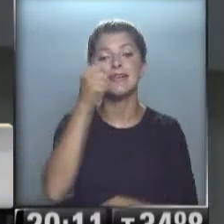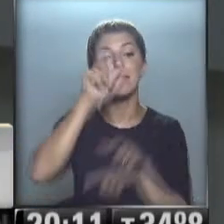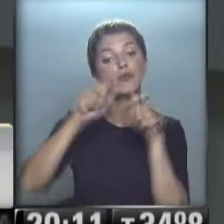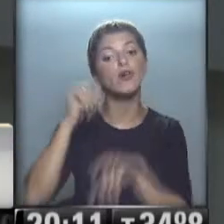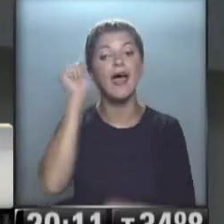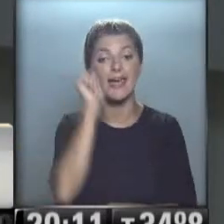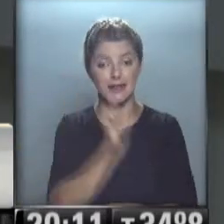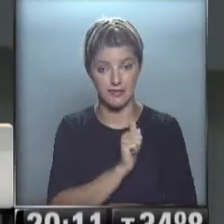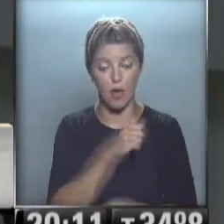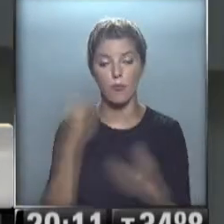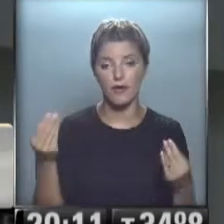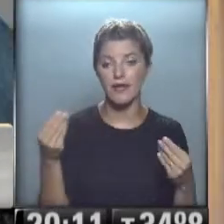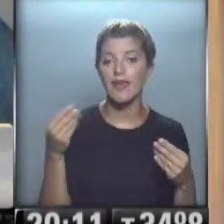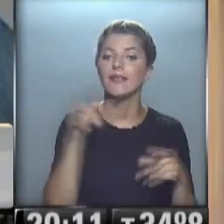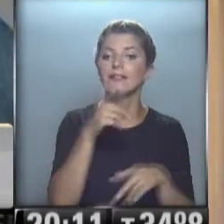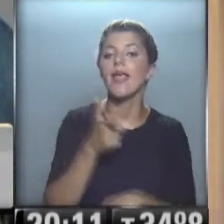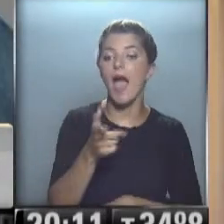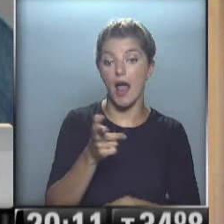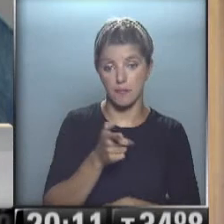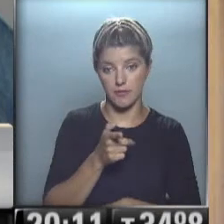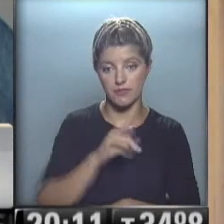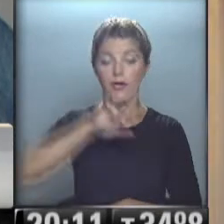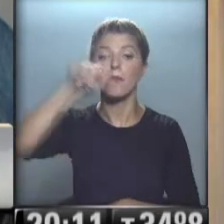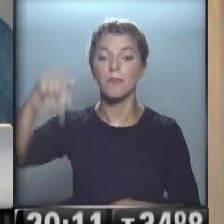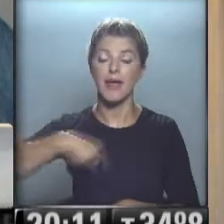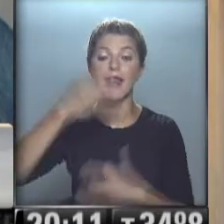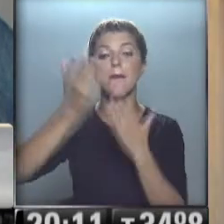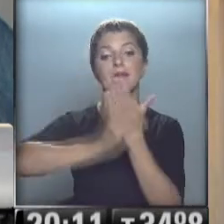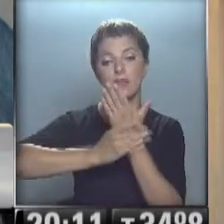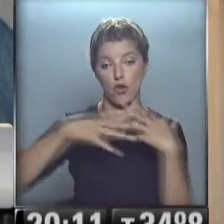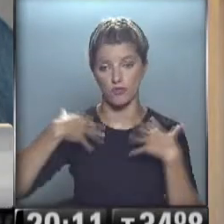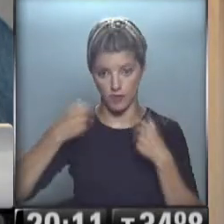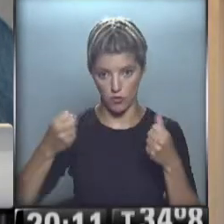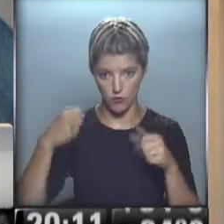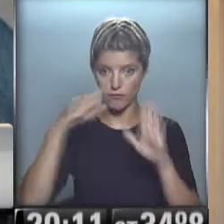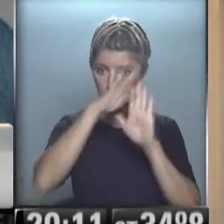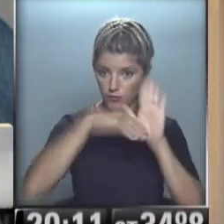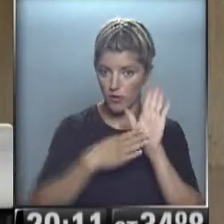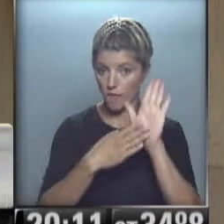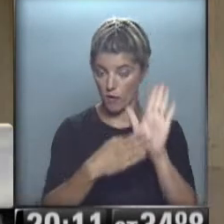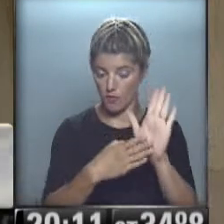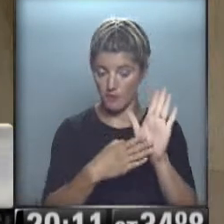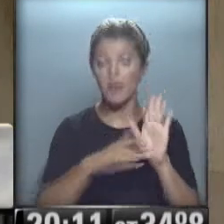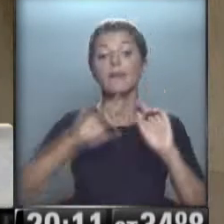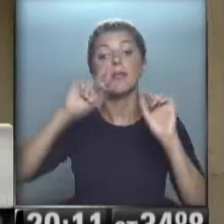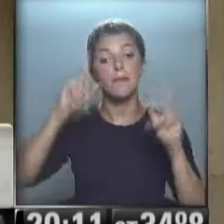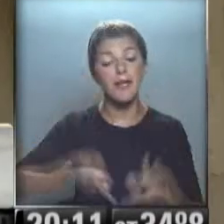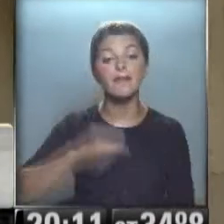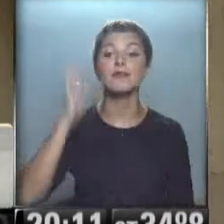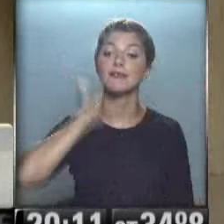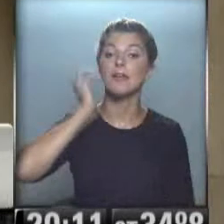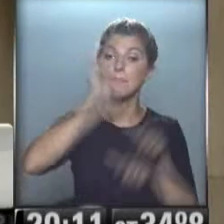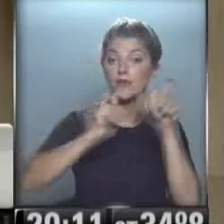blanca, de acuerdo a un relevamiento del Ministerio de Salud de la provincia. A su vez, 16 personas lesionadas debieron